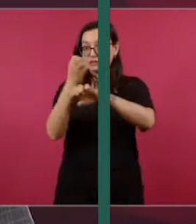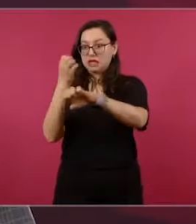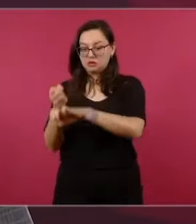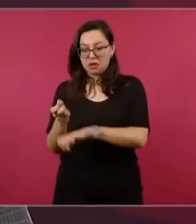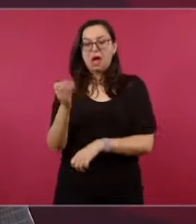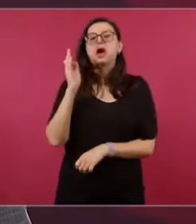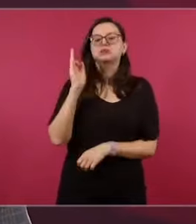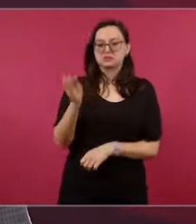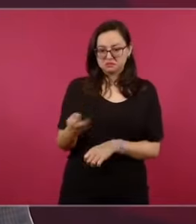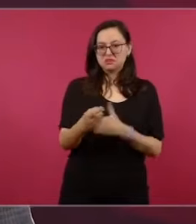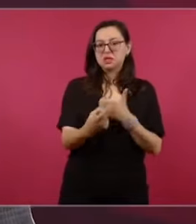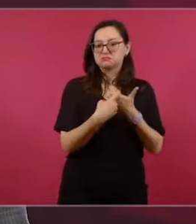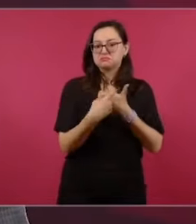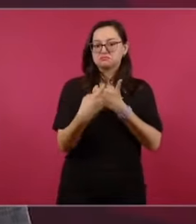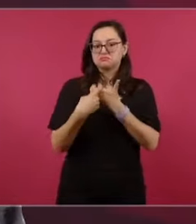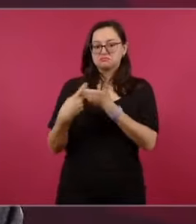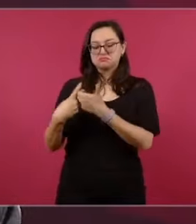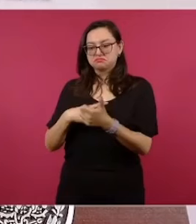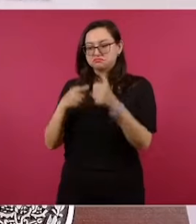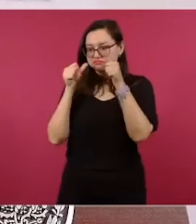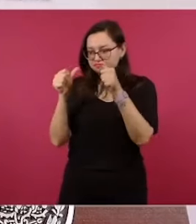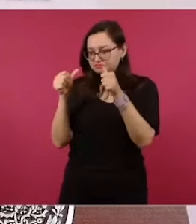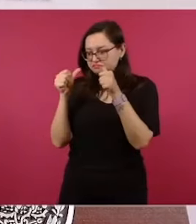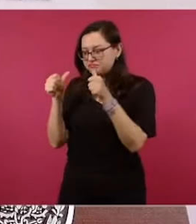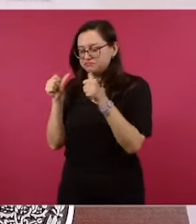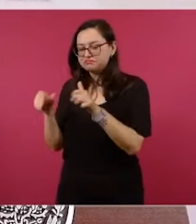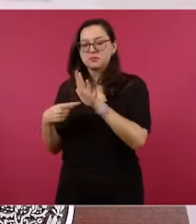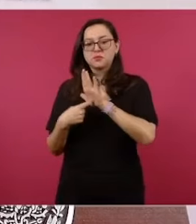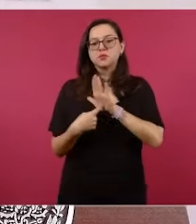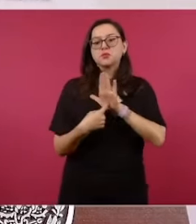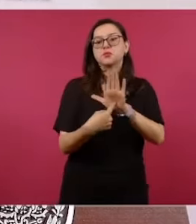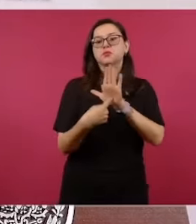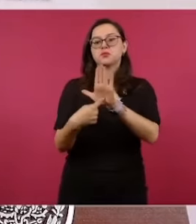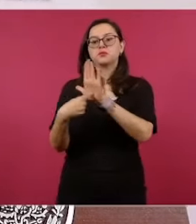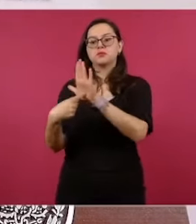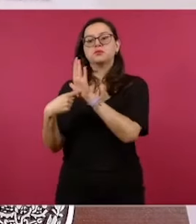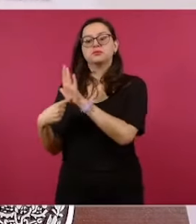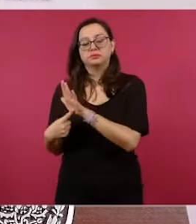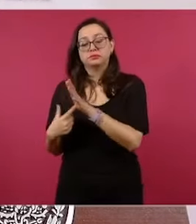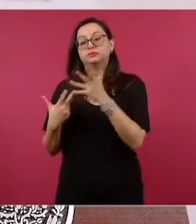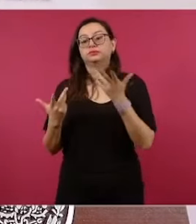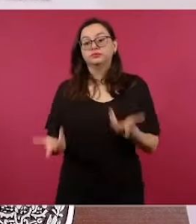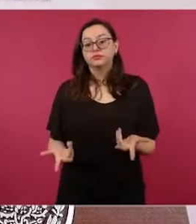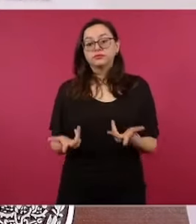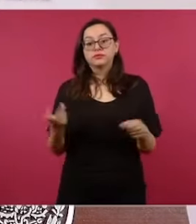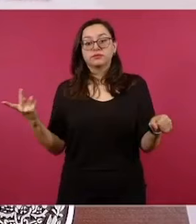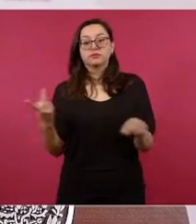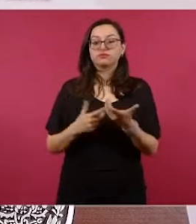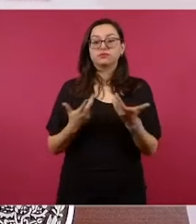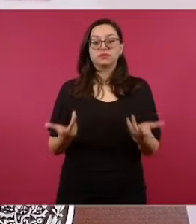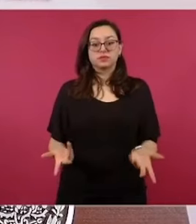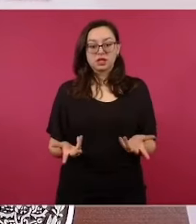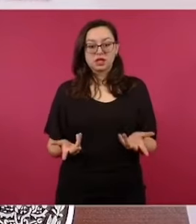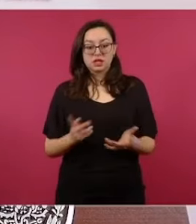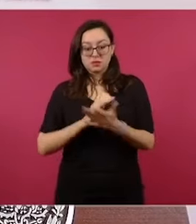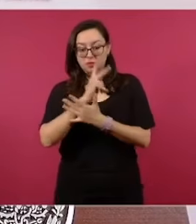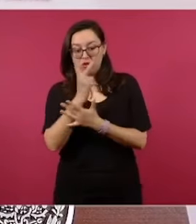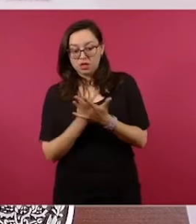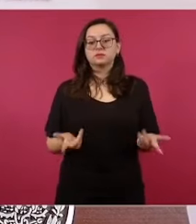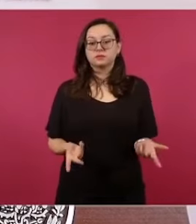Hoy presentaremos los resultados de lo ya señalado por el presidente, qué sucedió con las asambleas de la llamada La Clínica